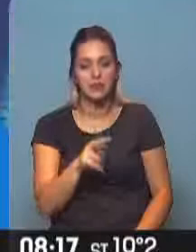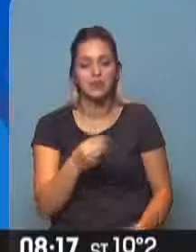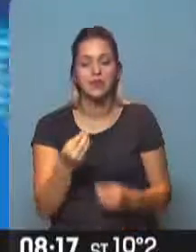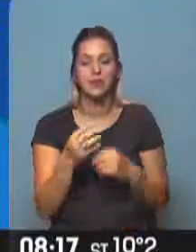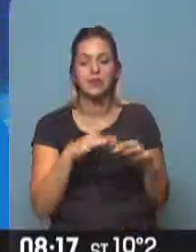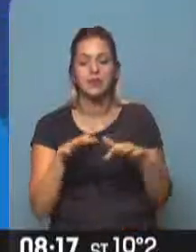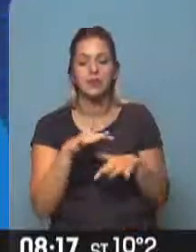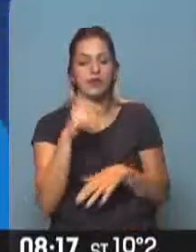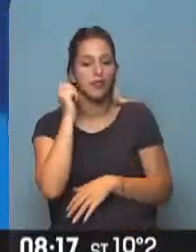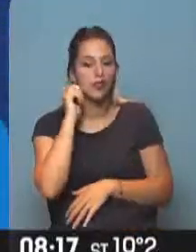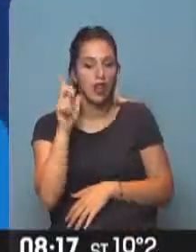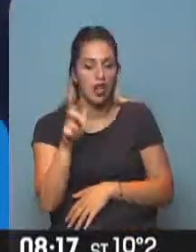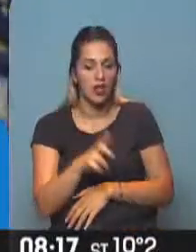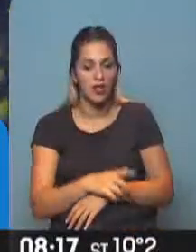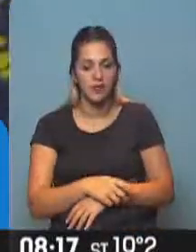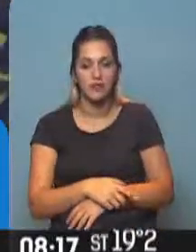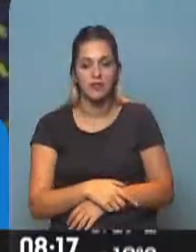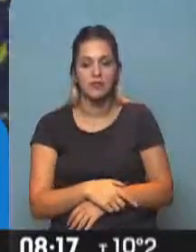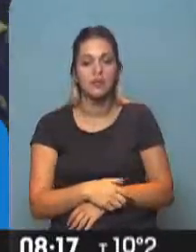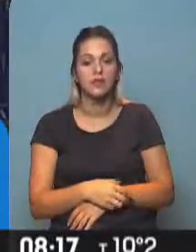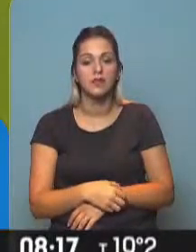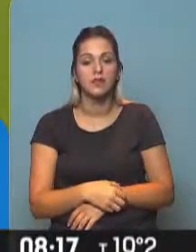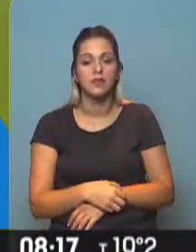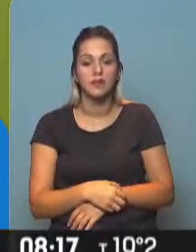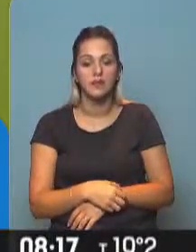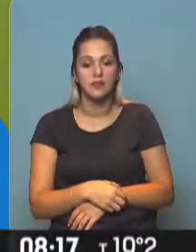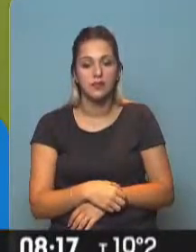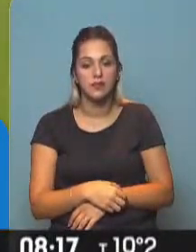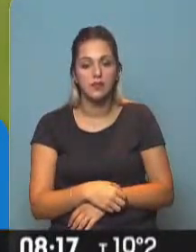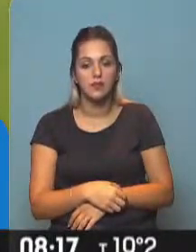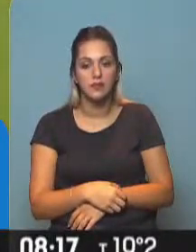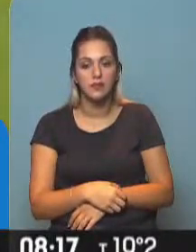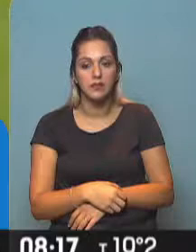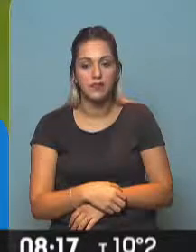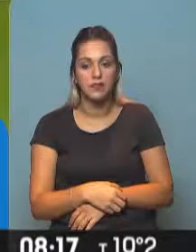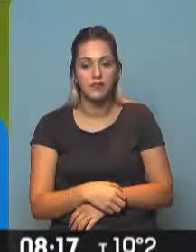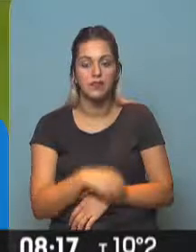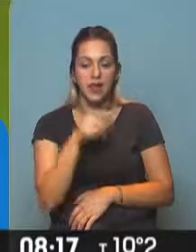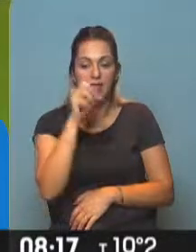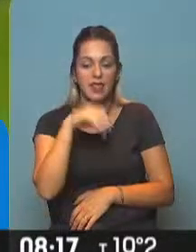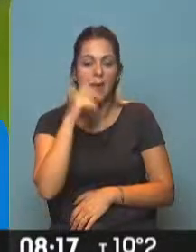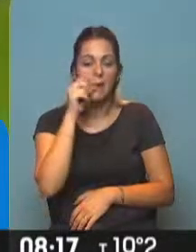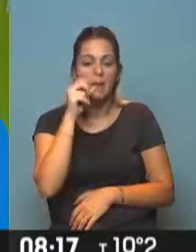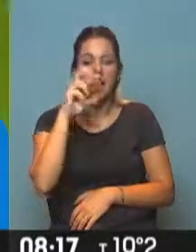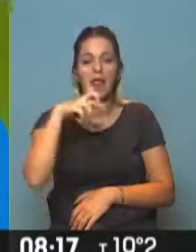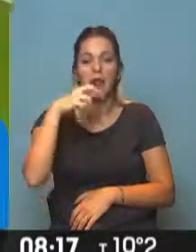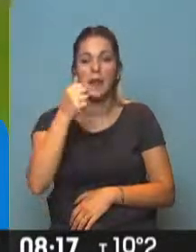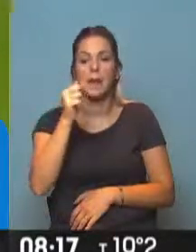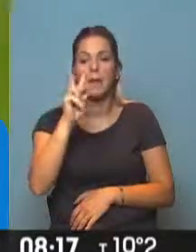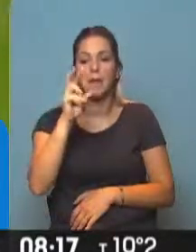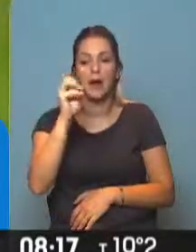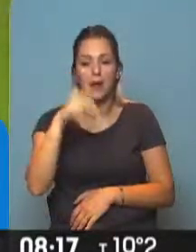situación de Carlos Tevez, ¿no? El claro penal que, claro, como continúa allí el padre de Pavón después de disfrutar ese verdadero